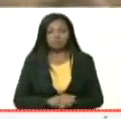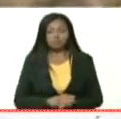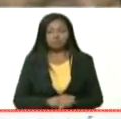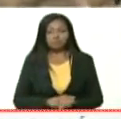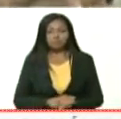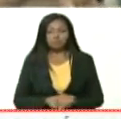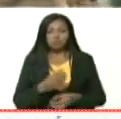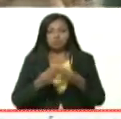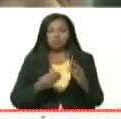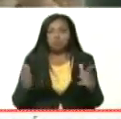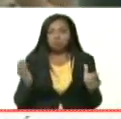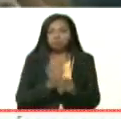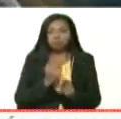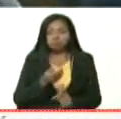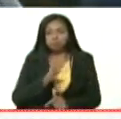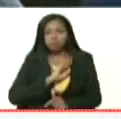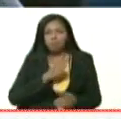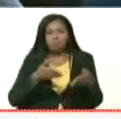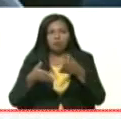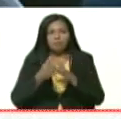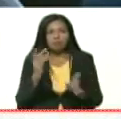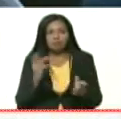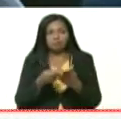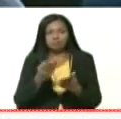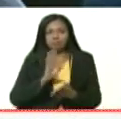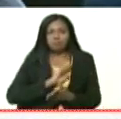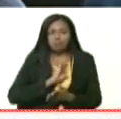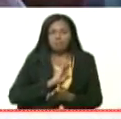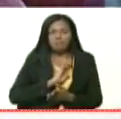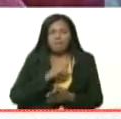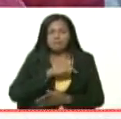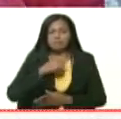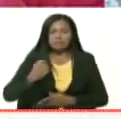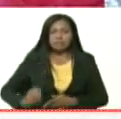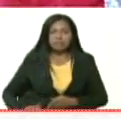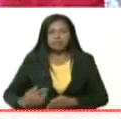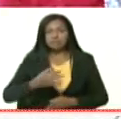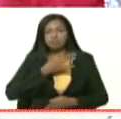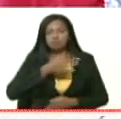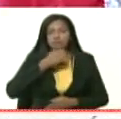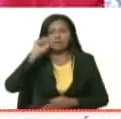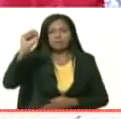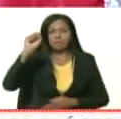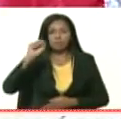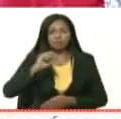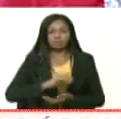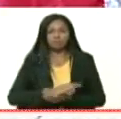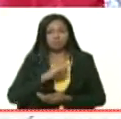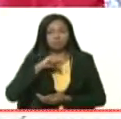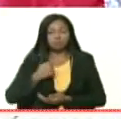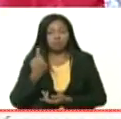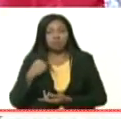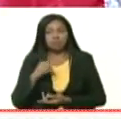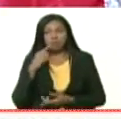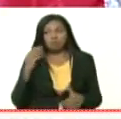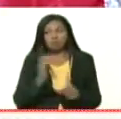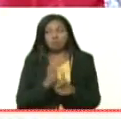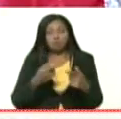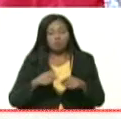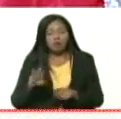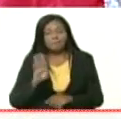de cómo consiguieron su propio camino, de particularidades chinas del socialismo. Nosotros tenemos que conseguir